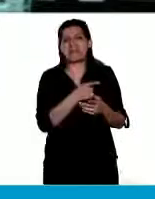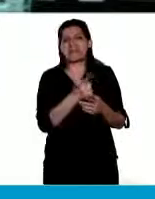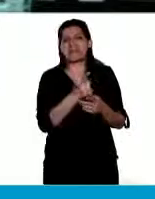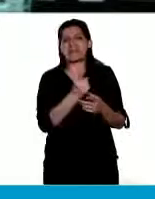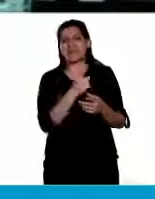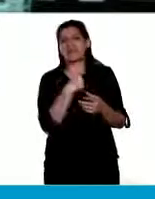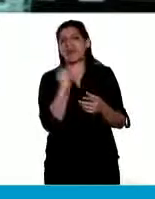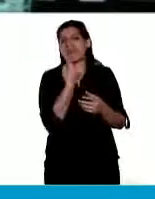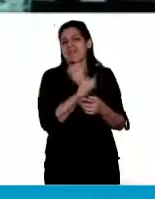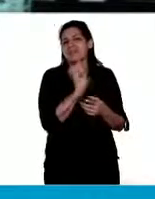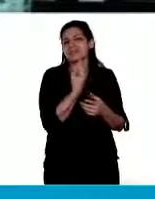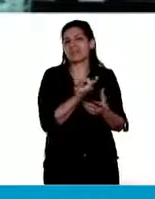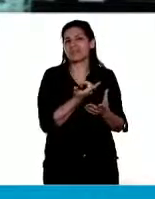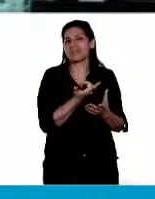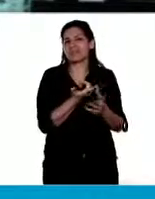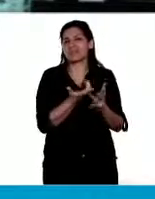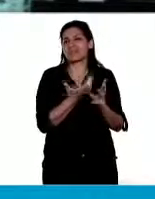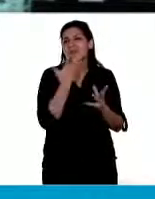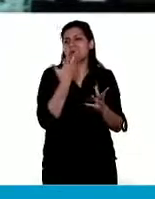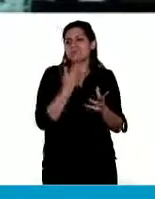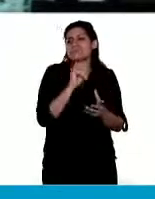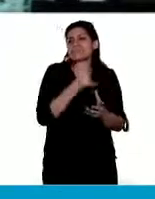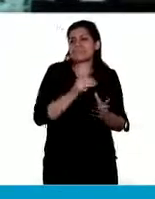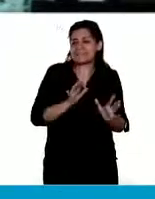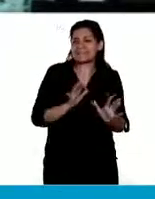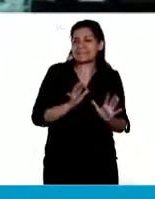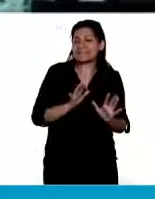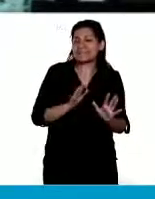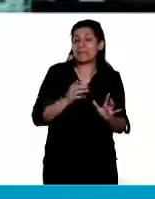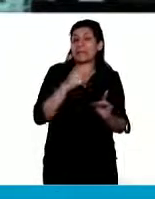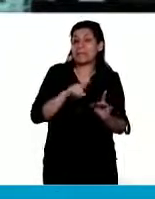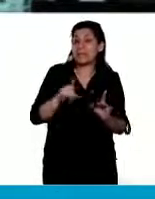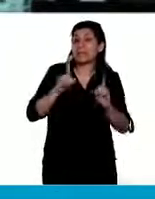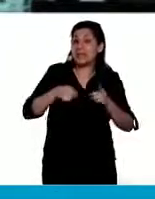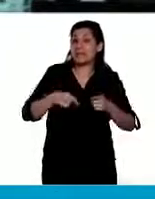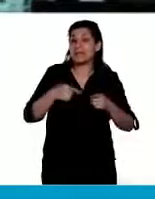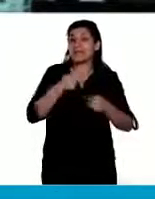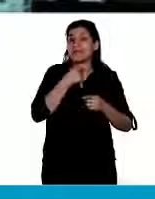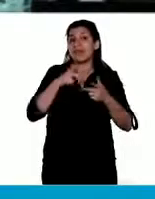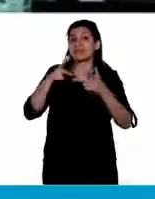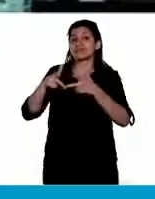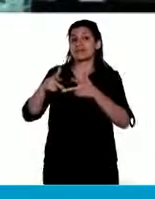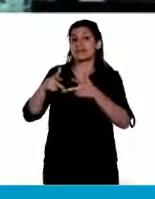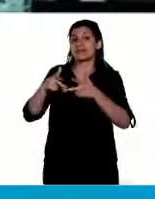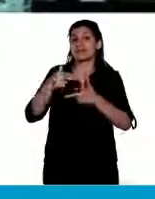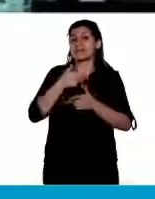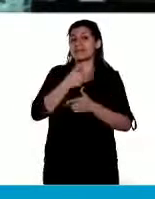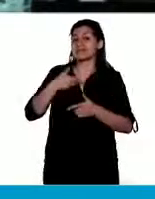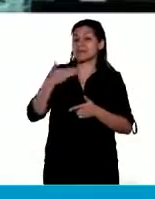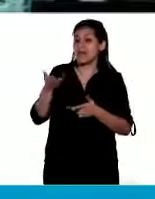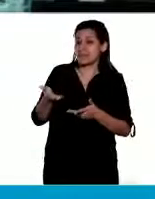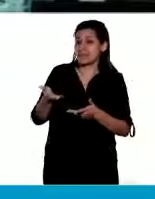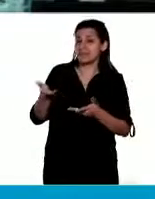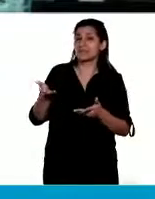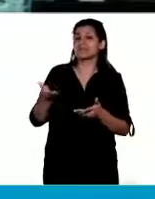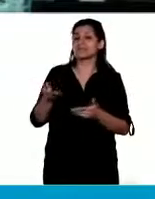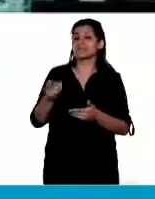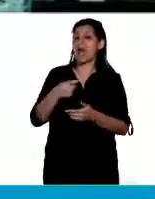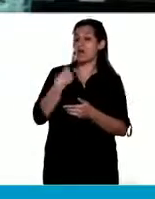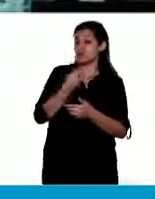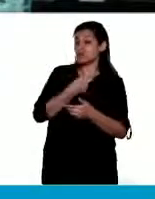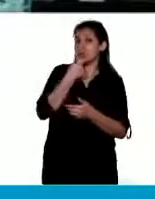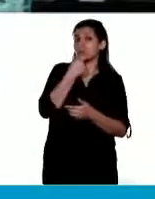hubiera gustado. Y también le quiero decir, señor presidente, que cuando a nosotros nos